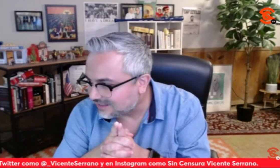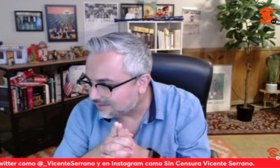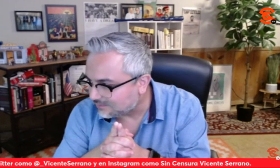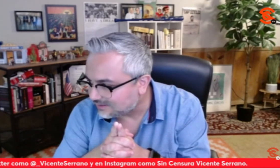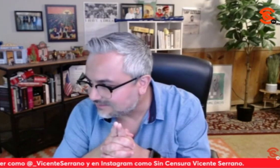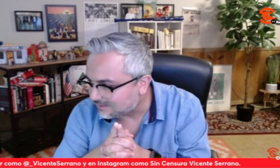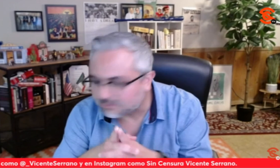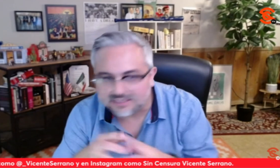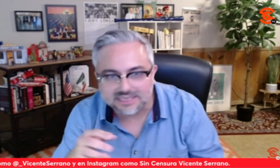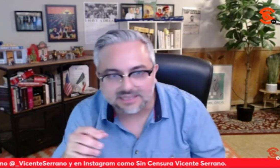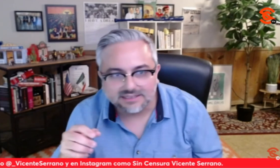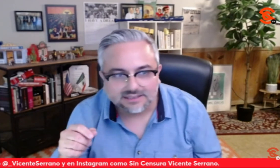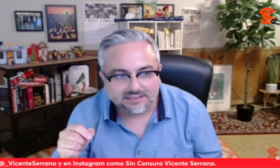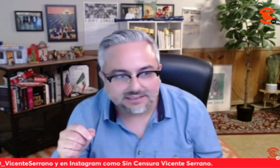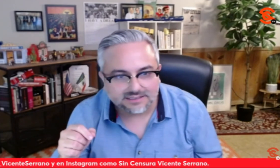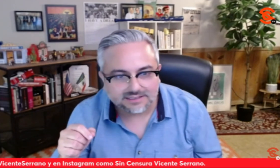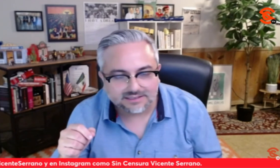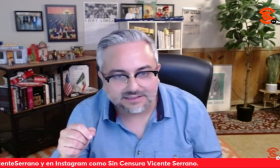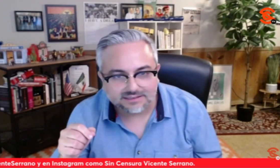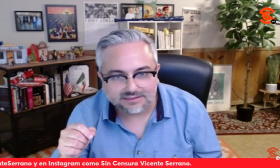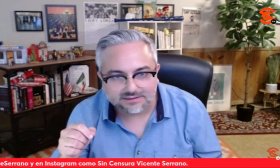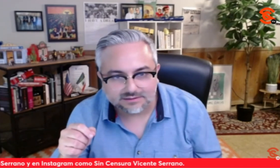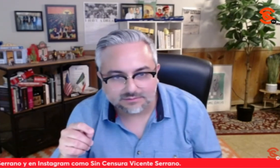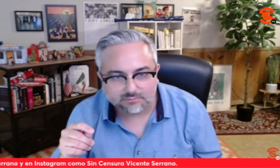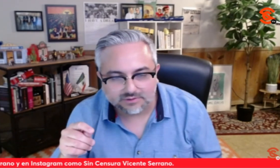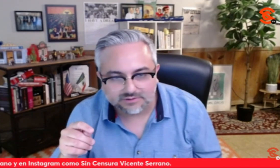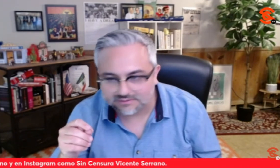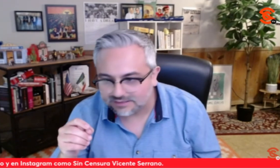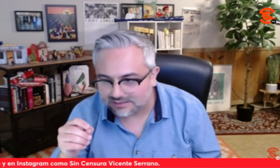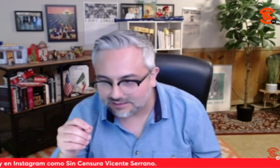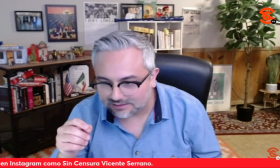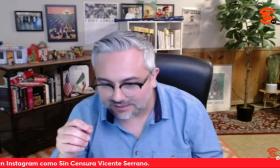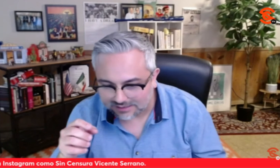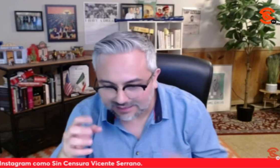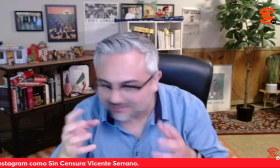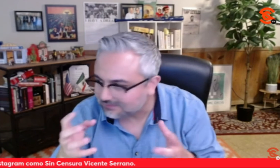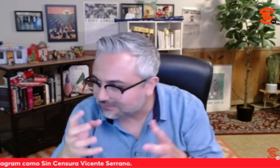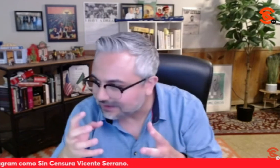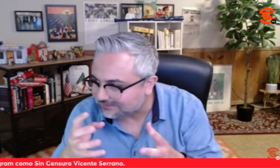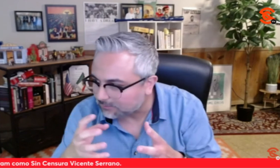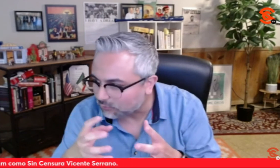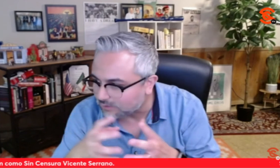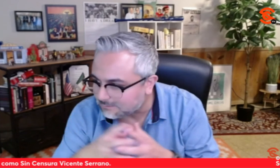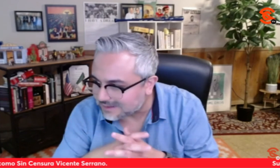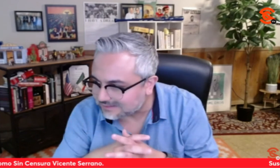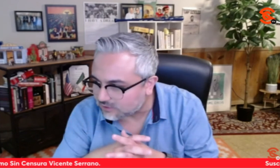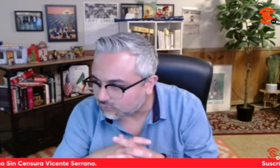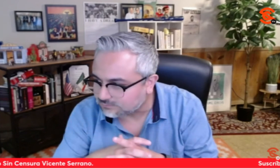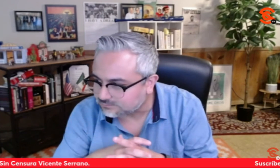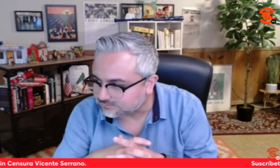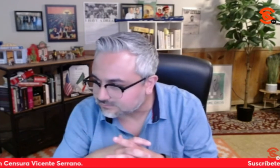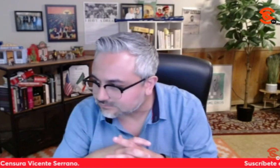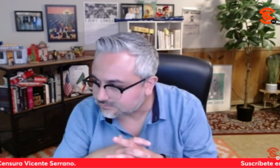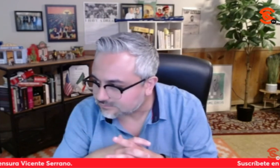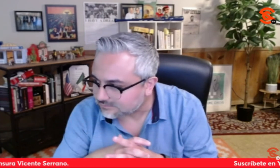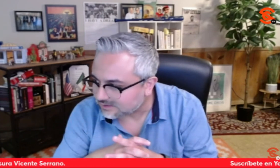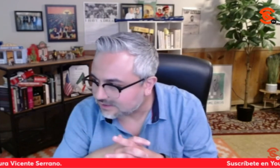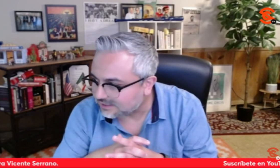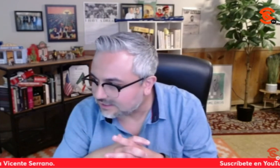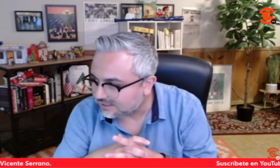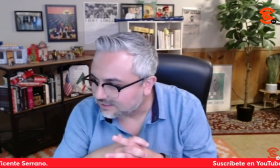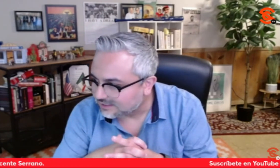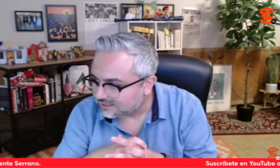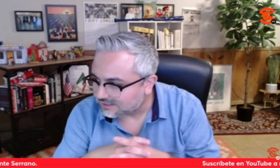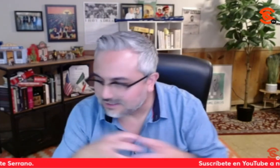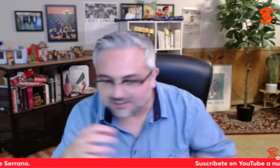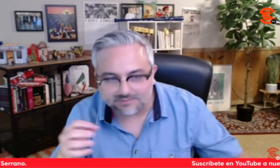dice la ministra Piña que es hasta problemático